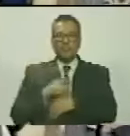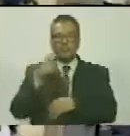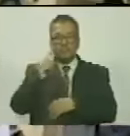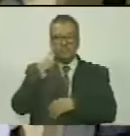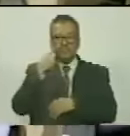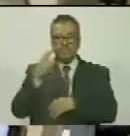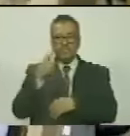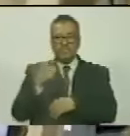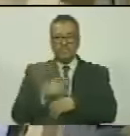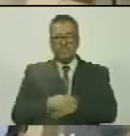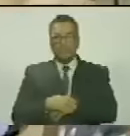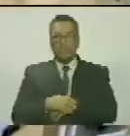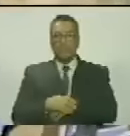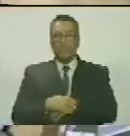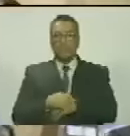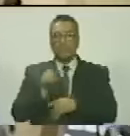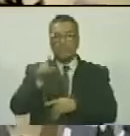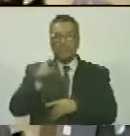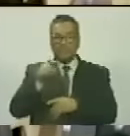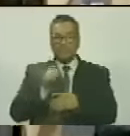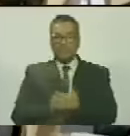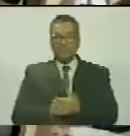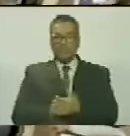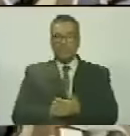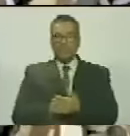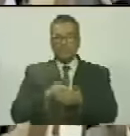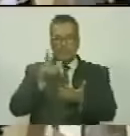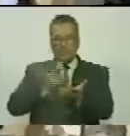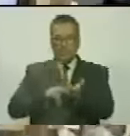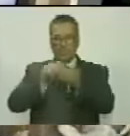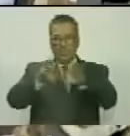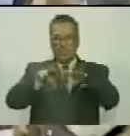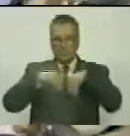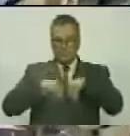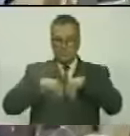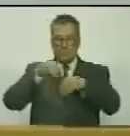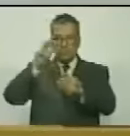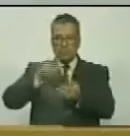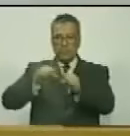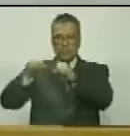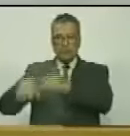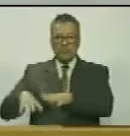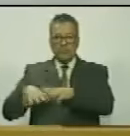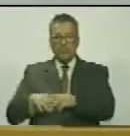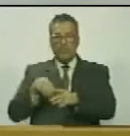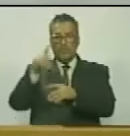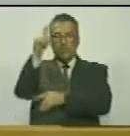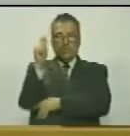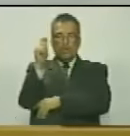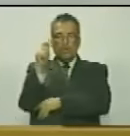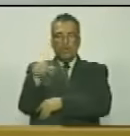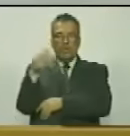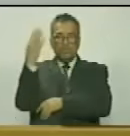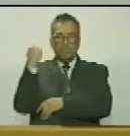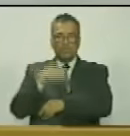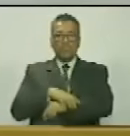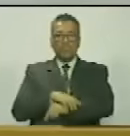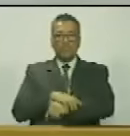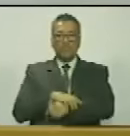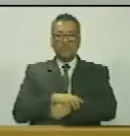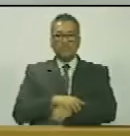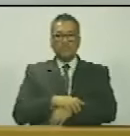Evidente, más de dos terceras partes. En consecuencia, se acepta la renuncia del citado ex diputado.